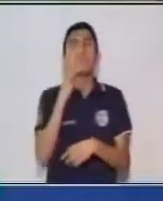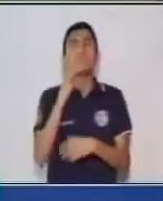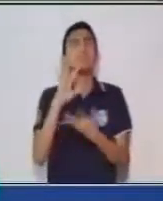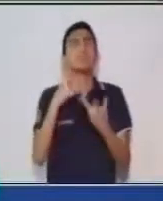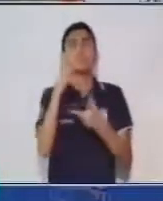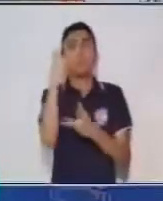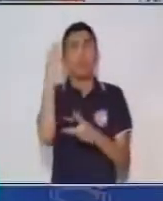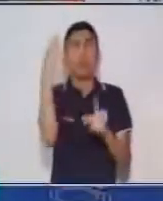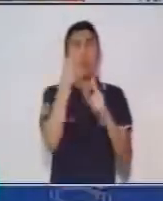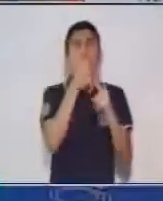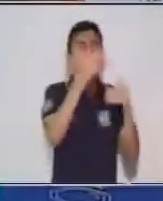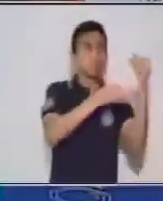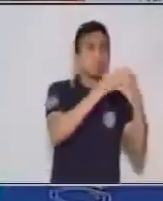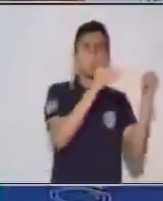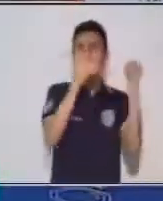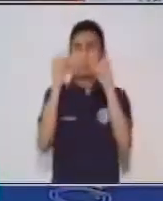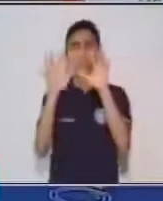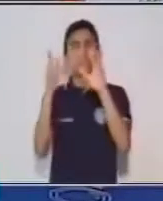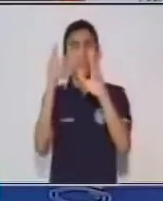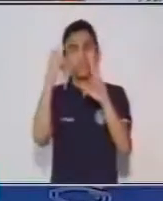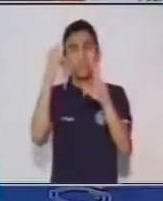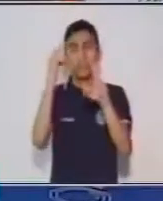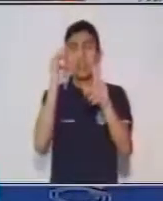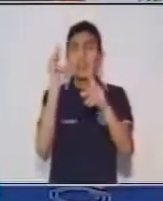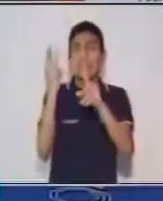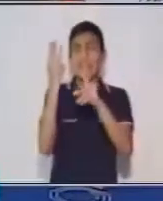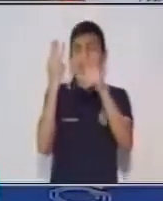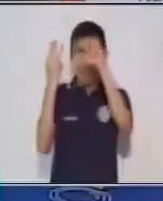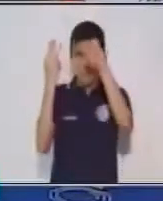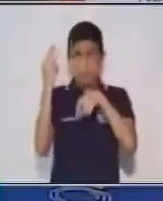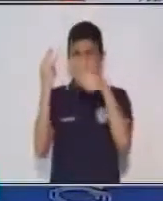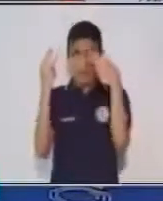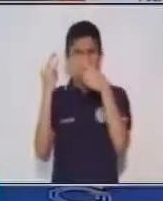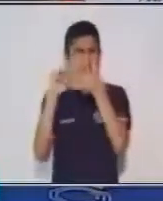lo transformaríamos acá en la tercera persona plural?